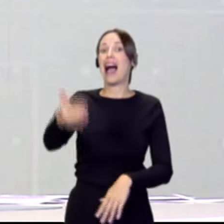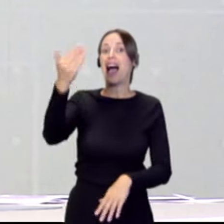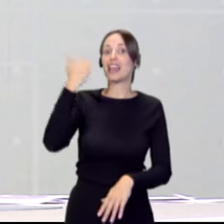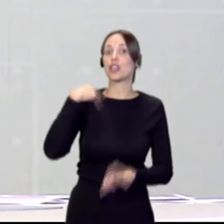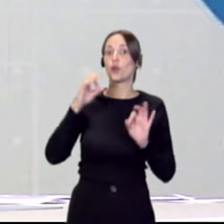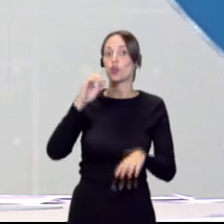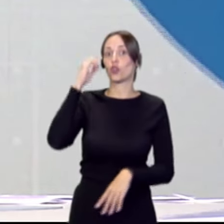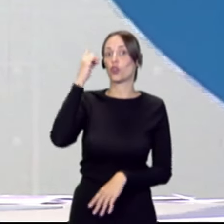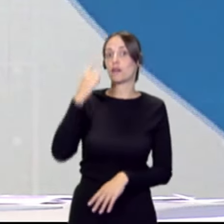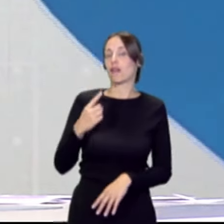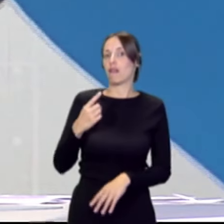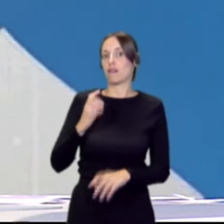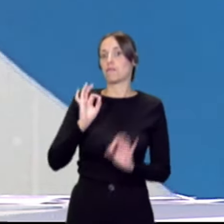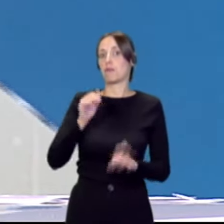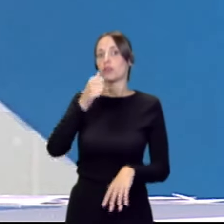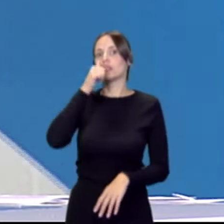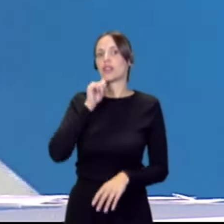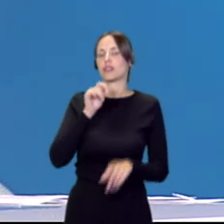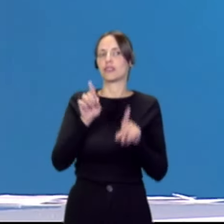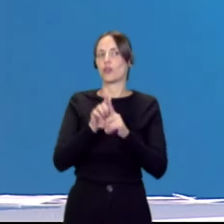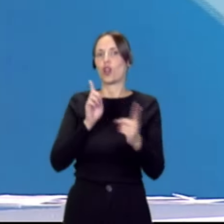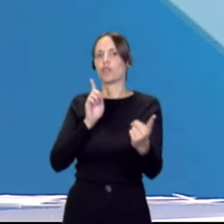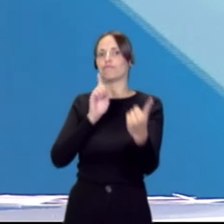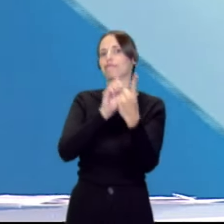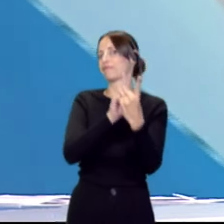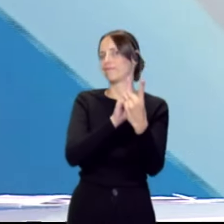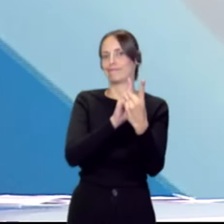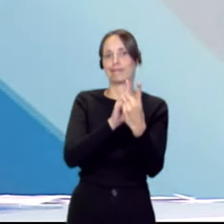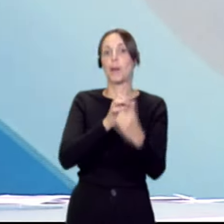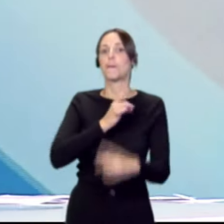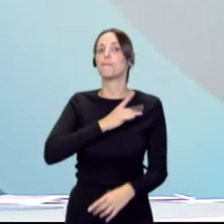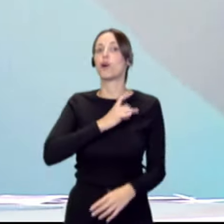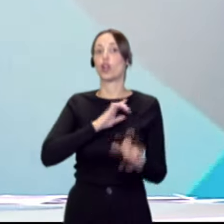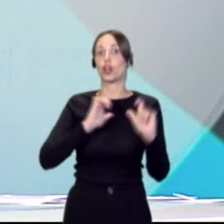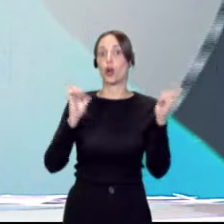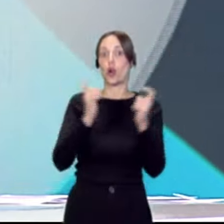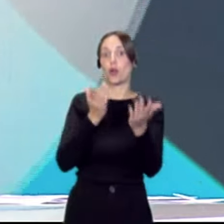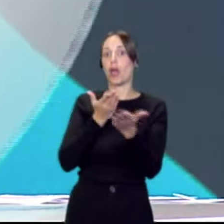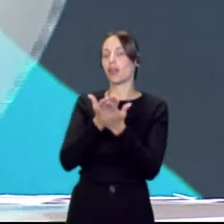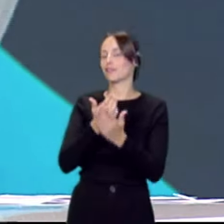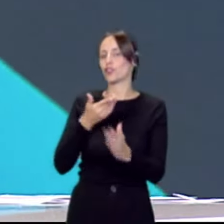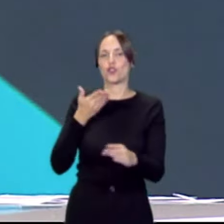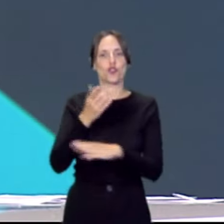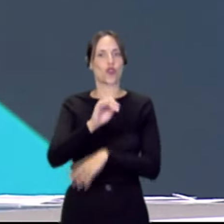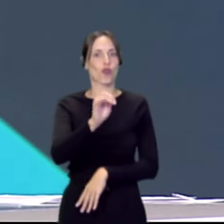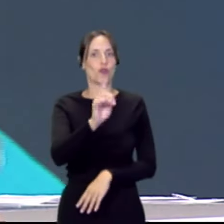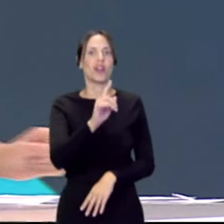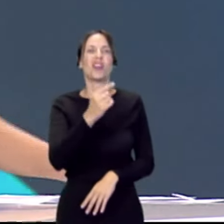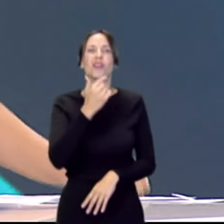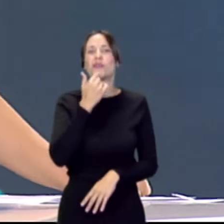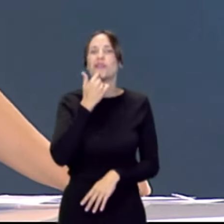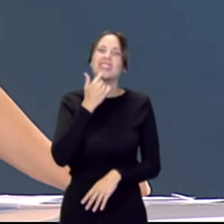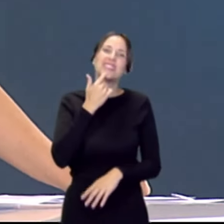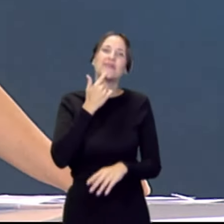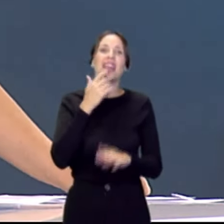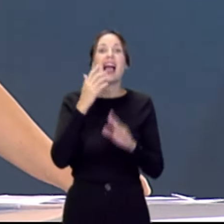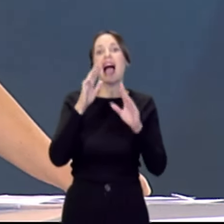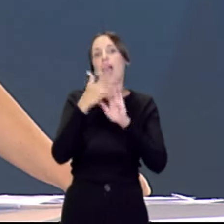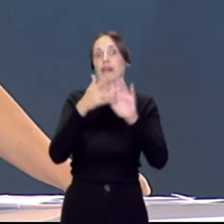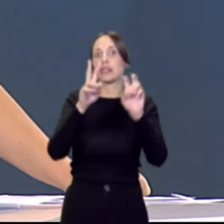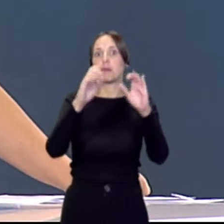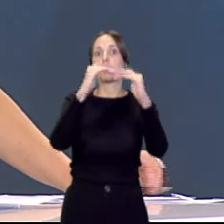No asistieron a la reunión convocada en la Moncloa para hablar del problema de la vivienda. Creen que están improvisando y solo favorecen a la